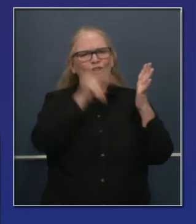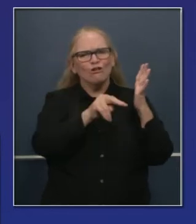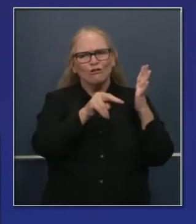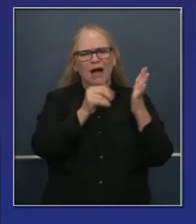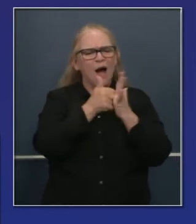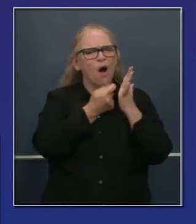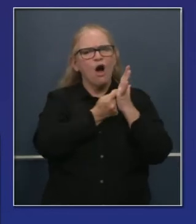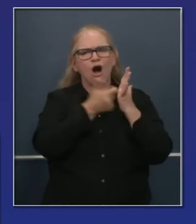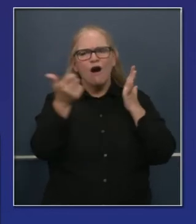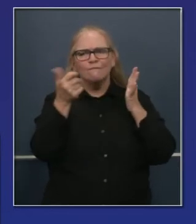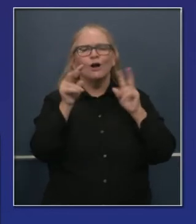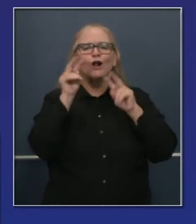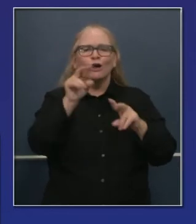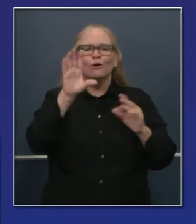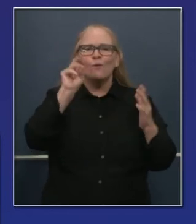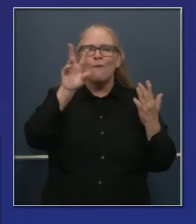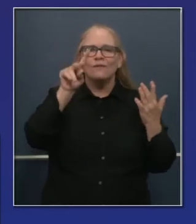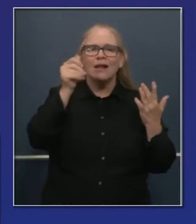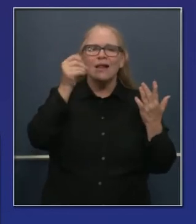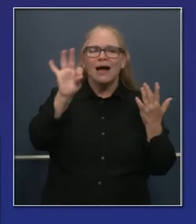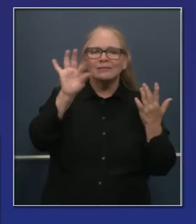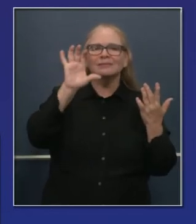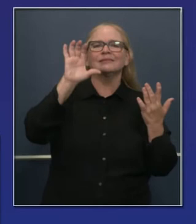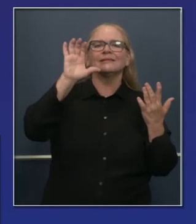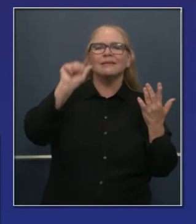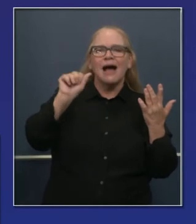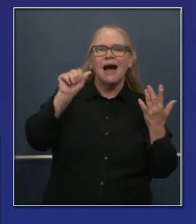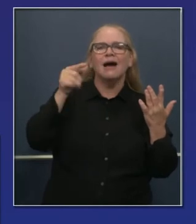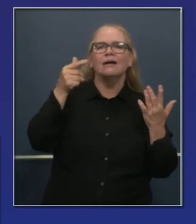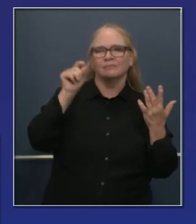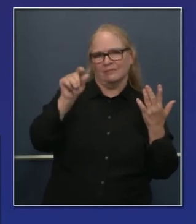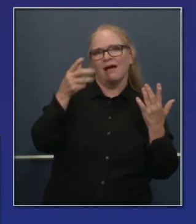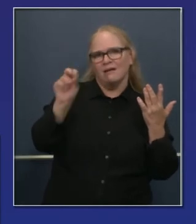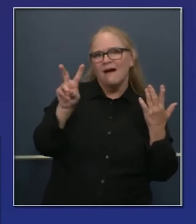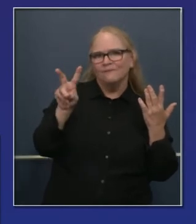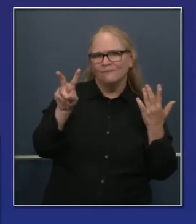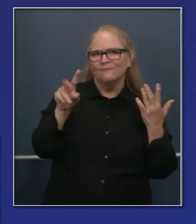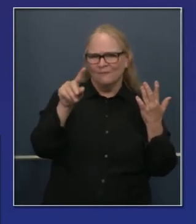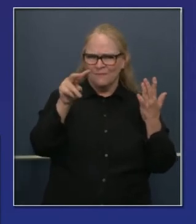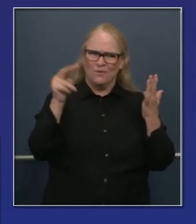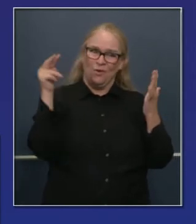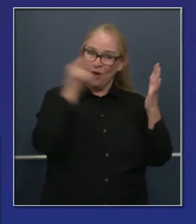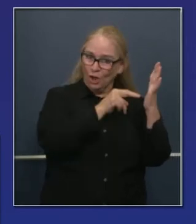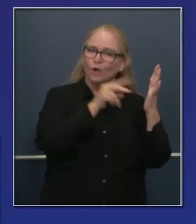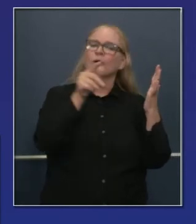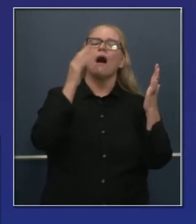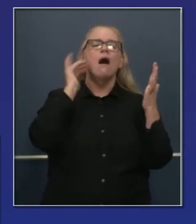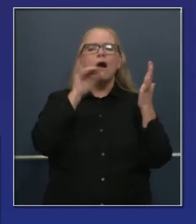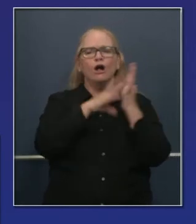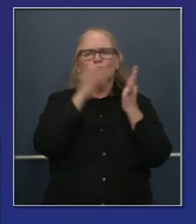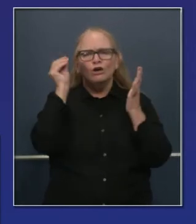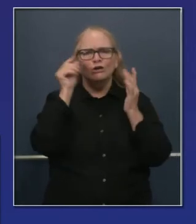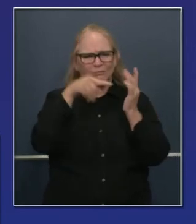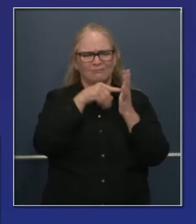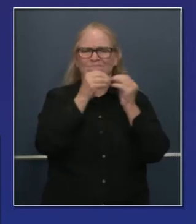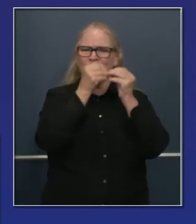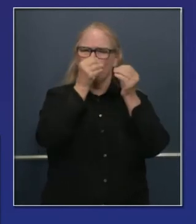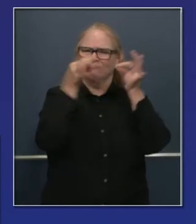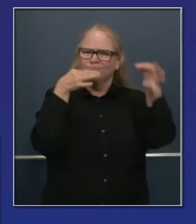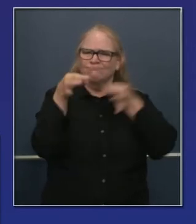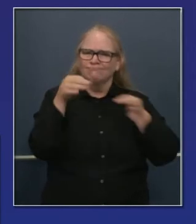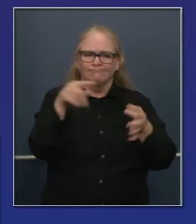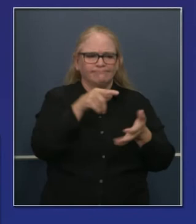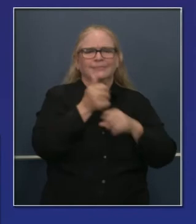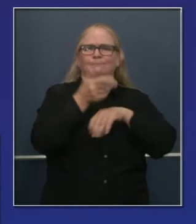cómo se sale un condado de la lista visite en kobe 19 punto se apuntó geo v para buscar